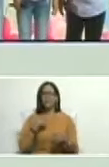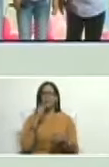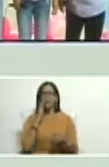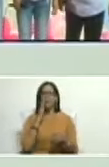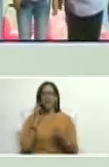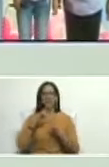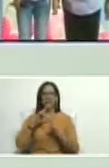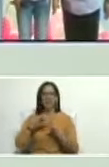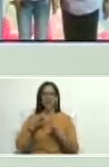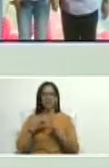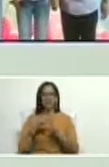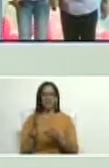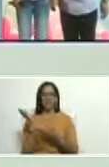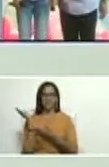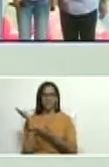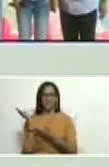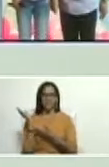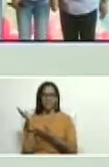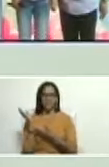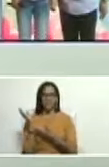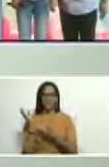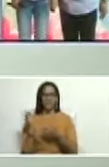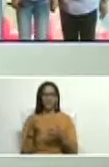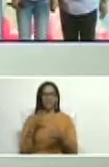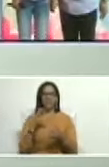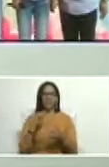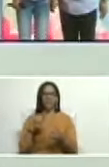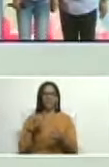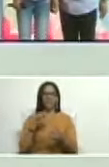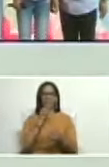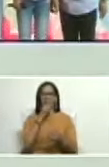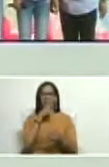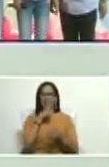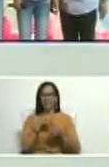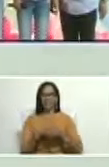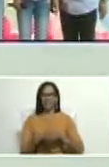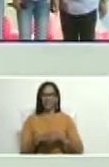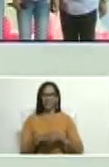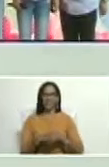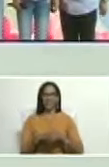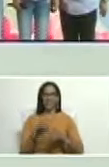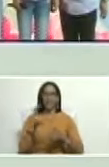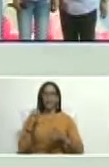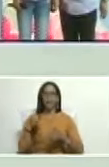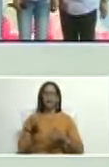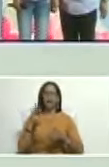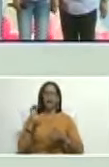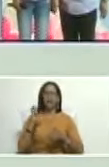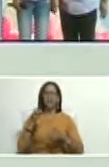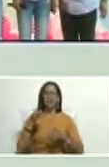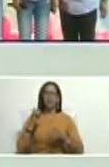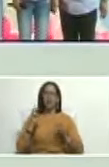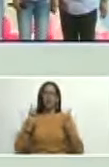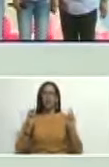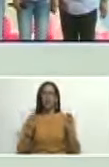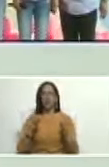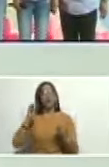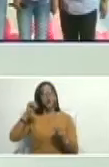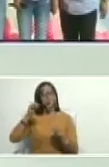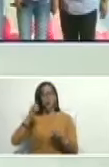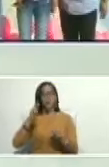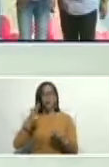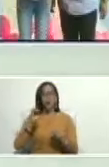tachirense, de allá de Rubio, Capacho Viejo, Capacho Nuevo, los moros somos de